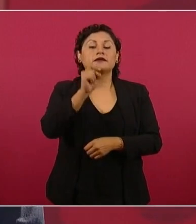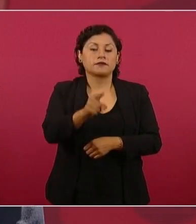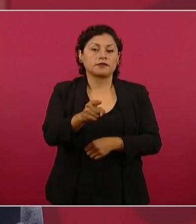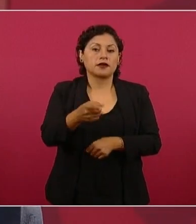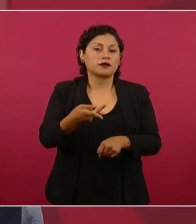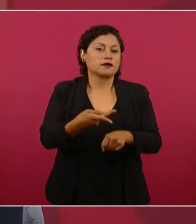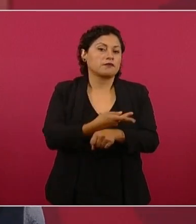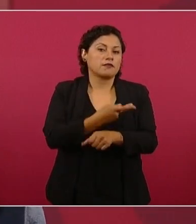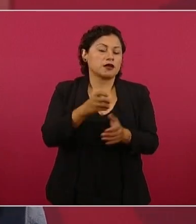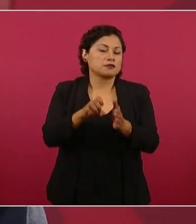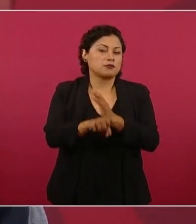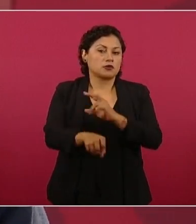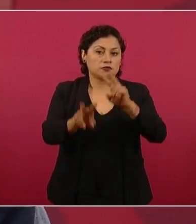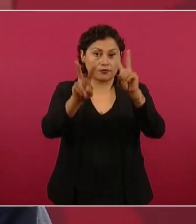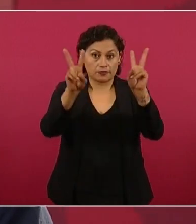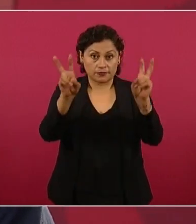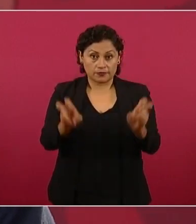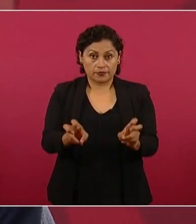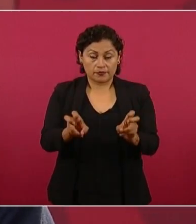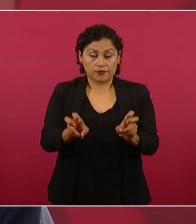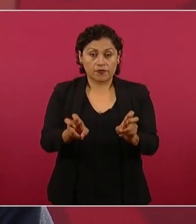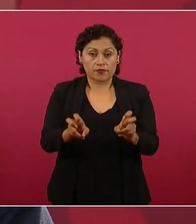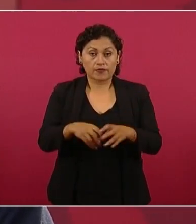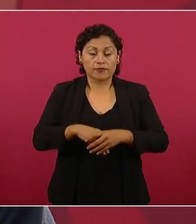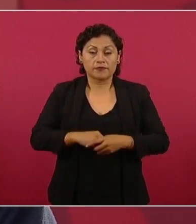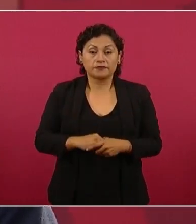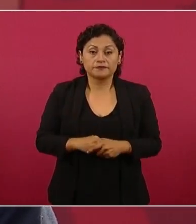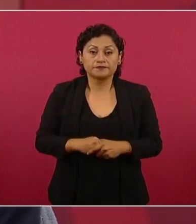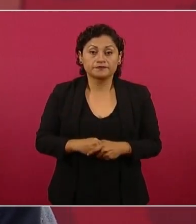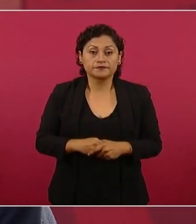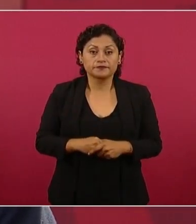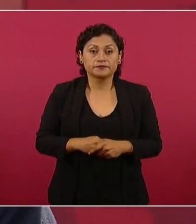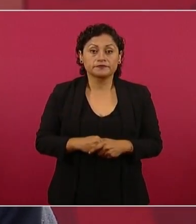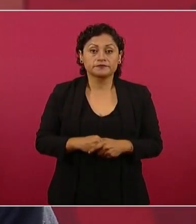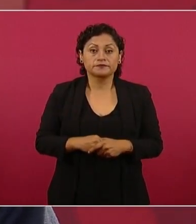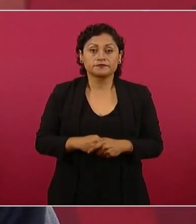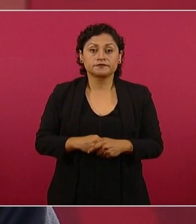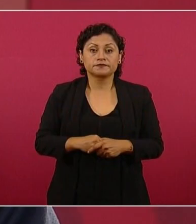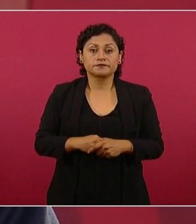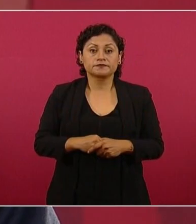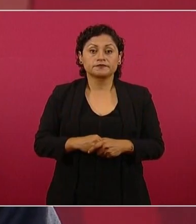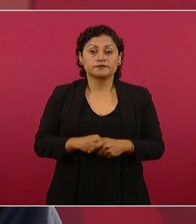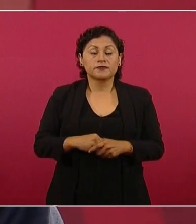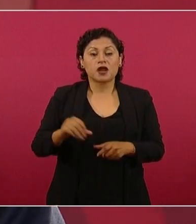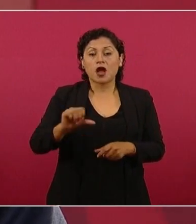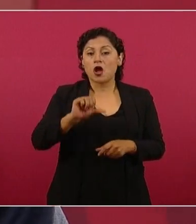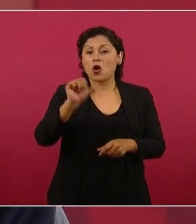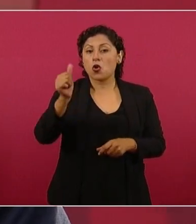situación en otras regiones del mundo,